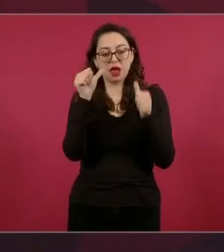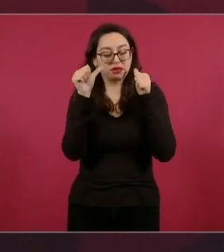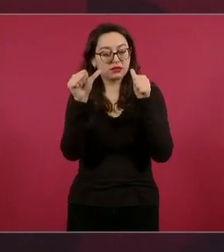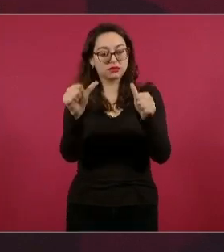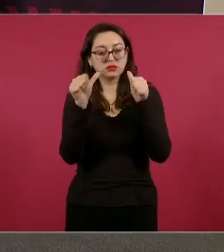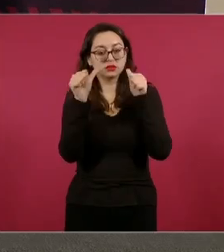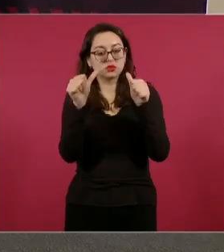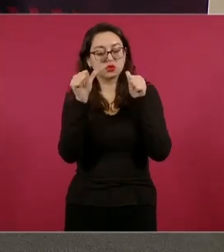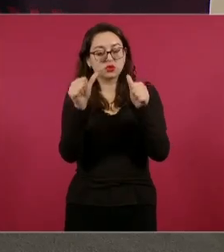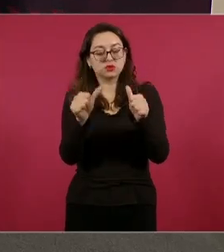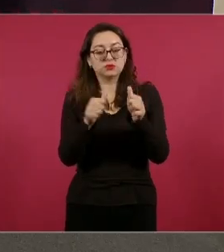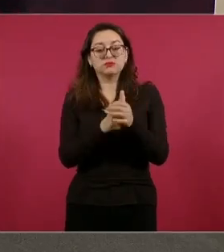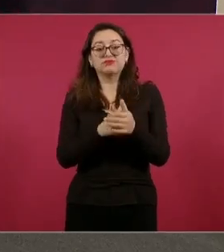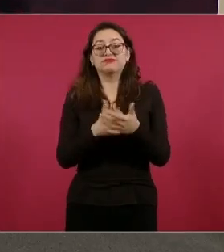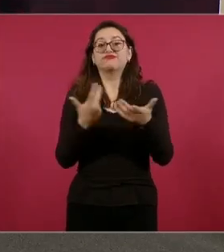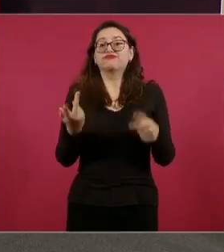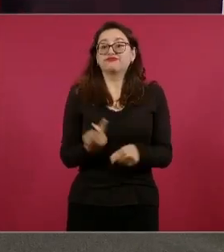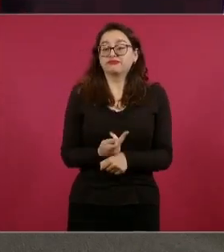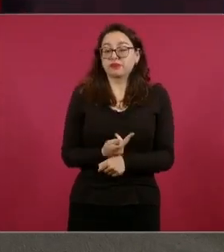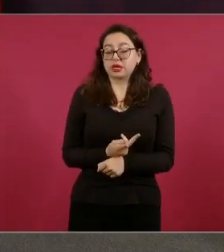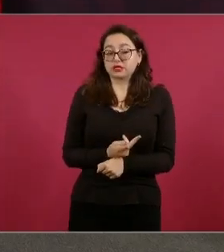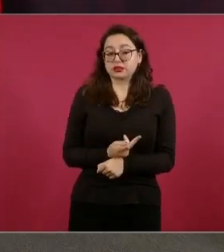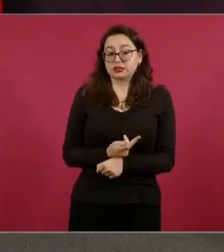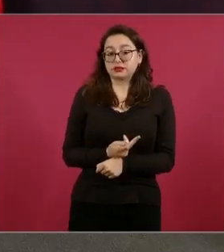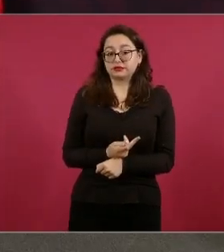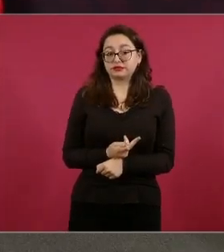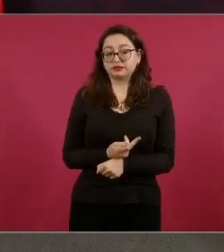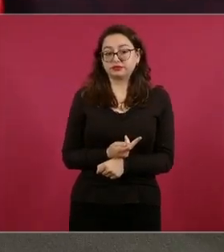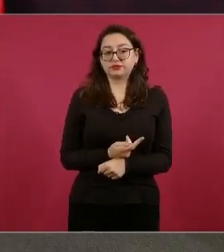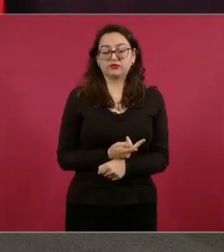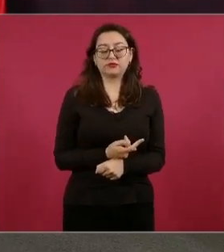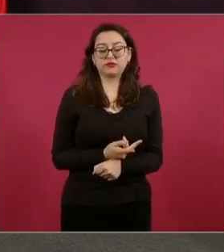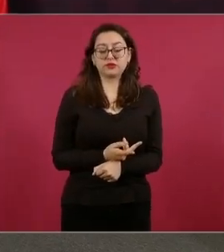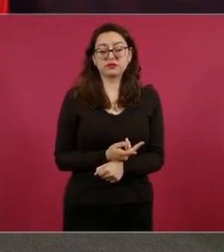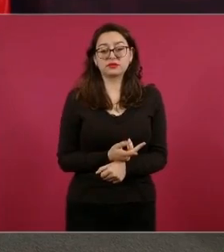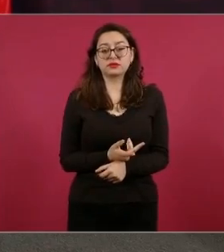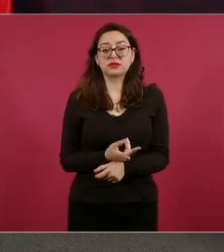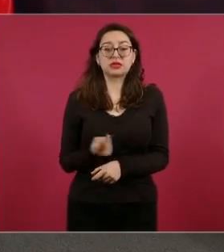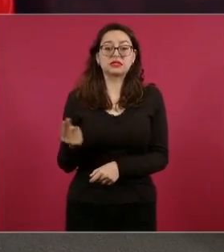Entonces, lo que se hace en este caso es preguntar